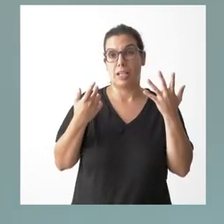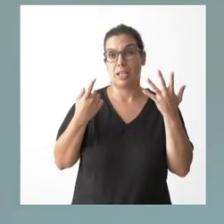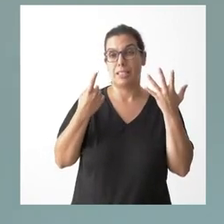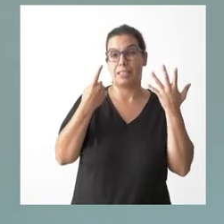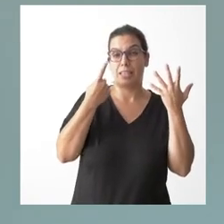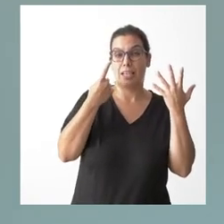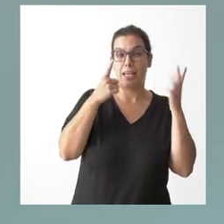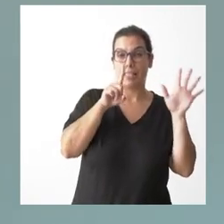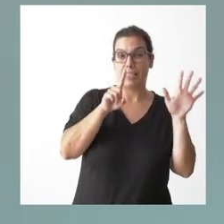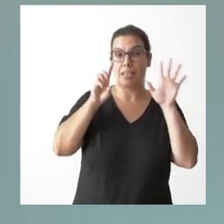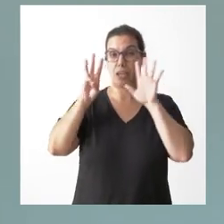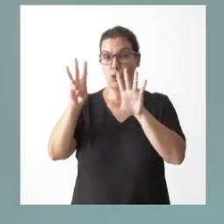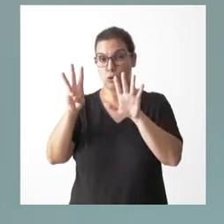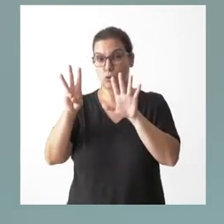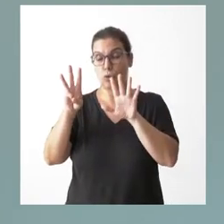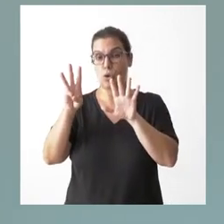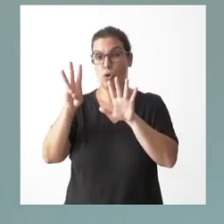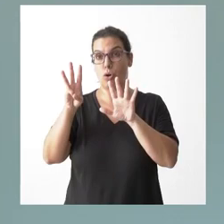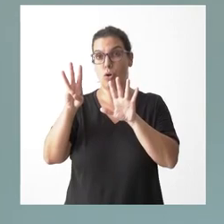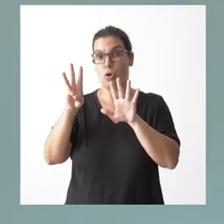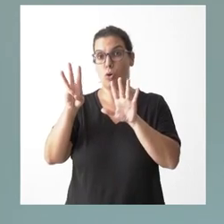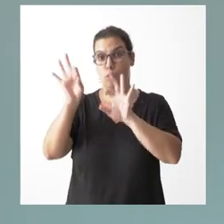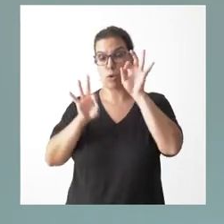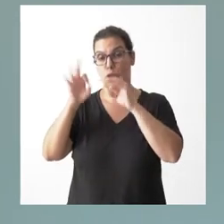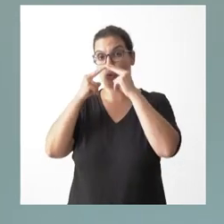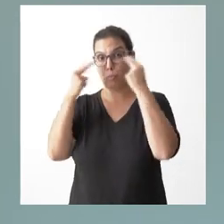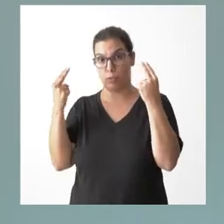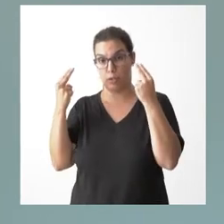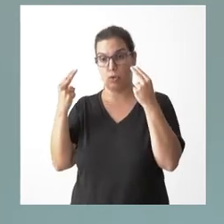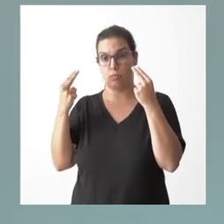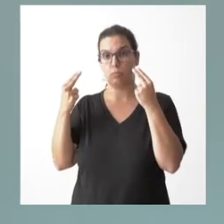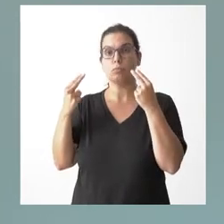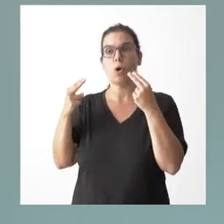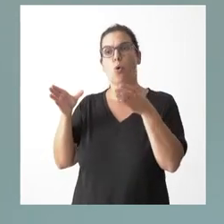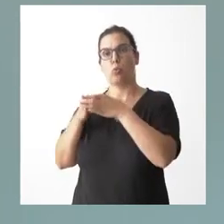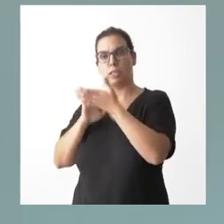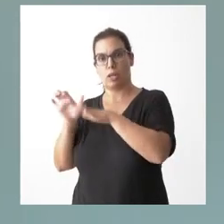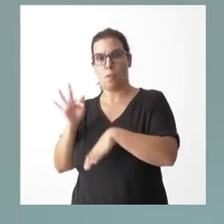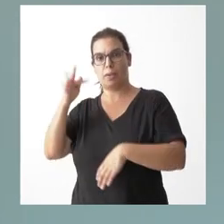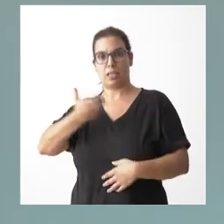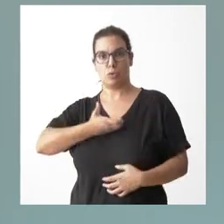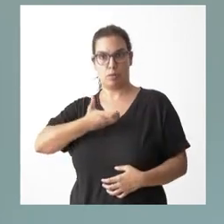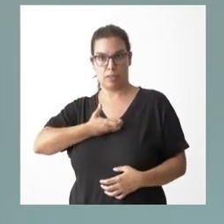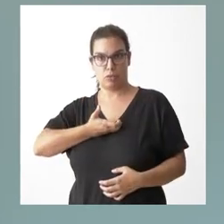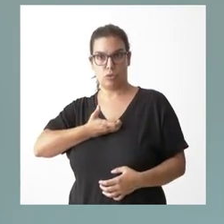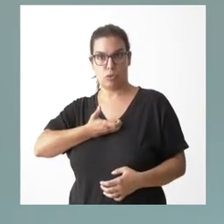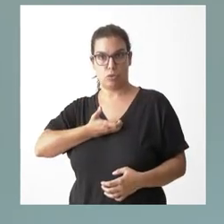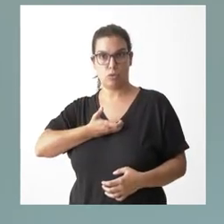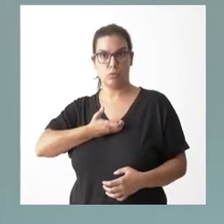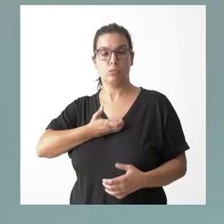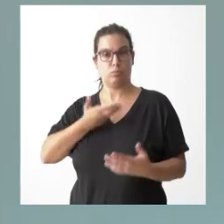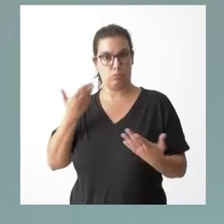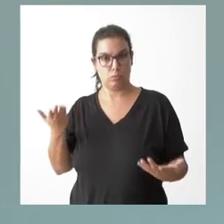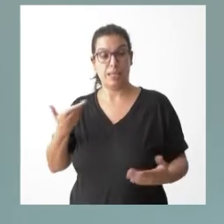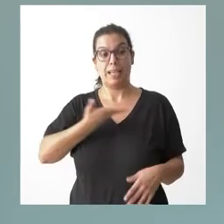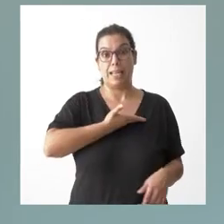68 es público, entre los de la Junta y los de la titularidad del ayuntamiento, porque no olvidemos que los que son de ayuntamiento es titularidad pública, y